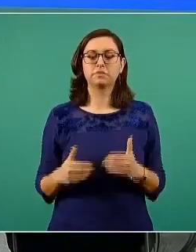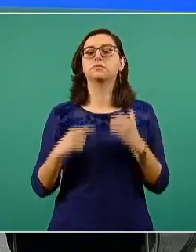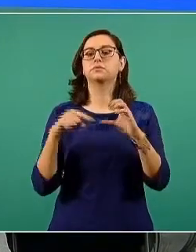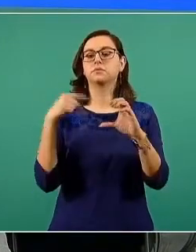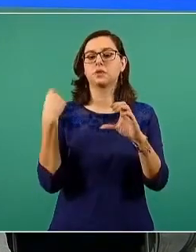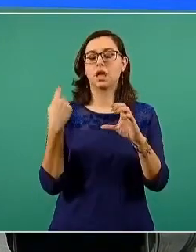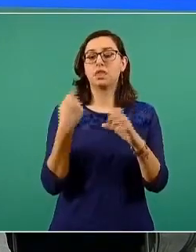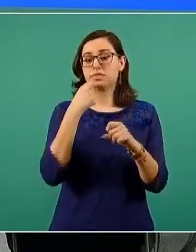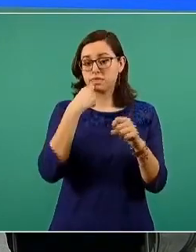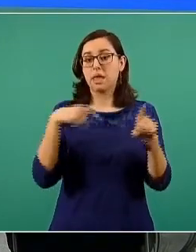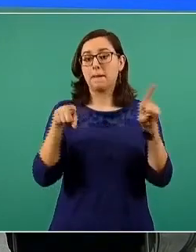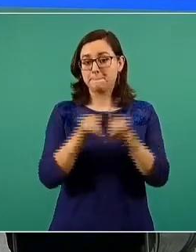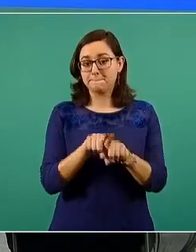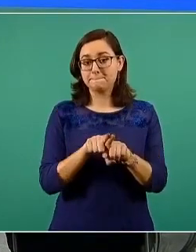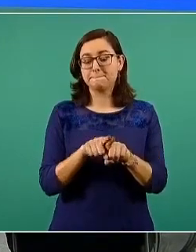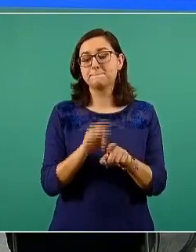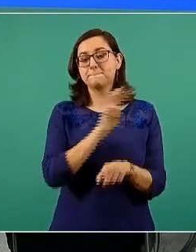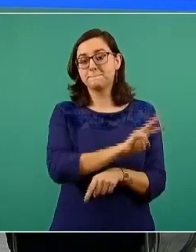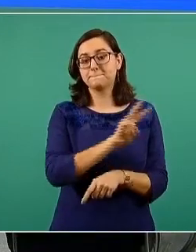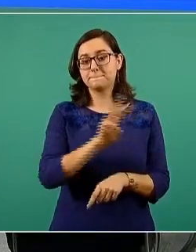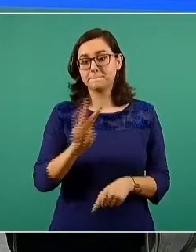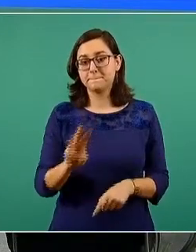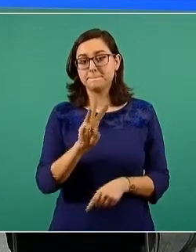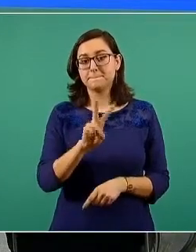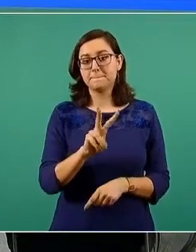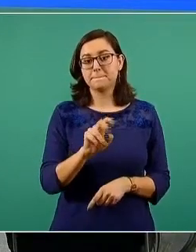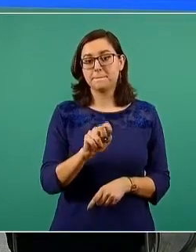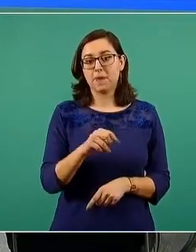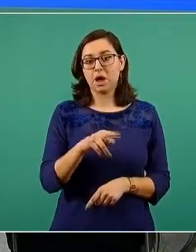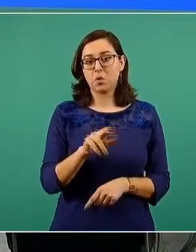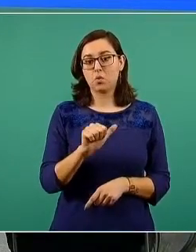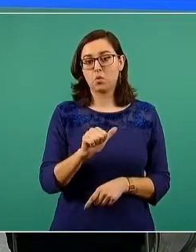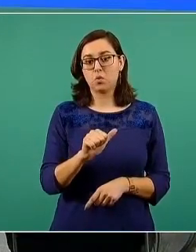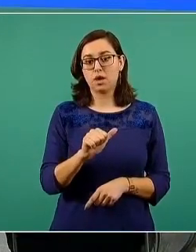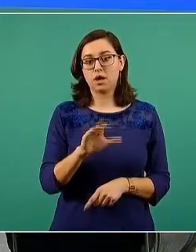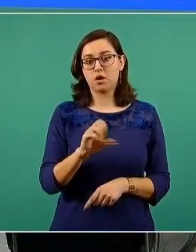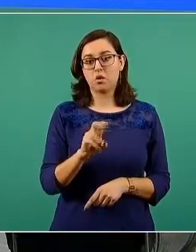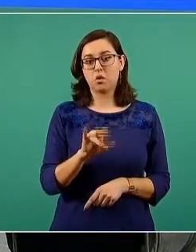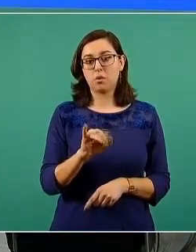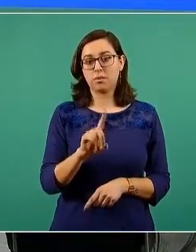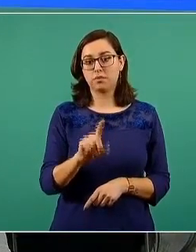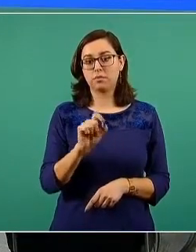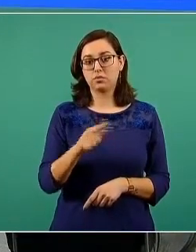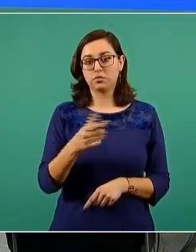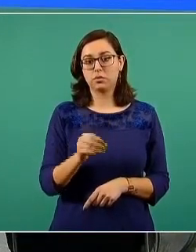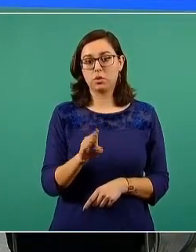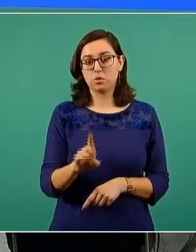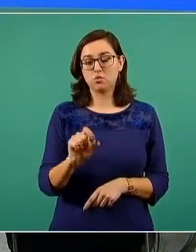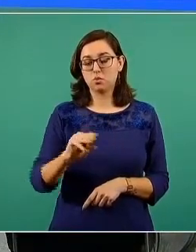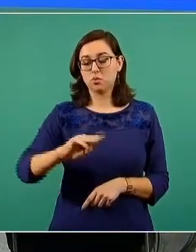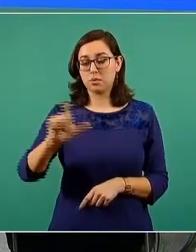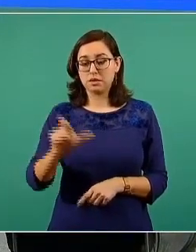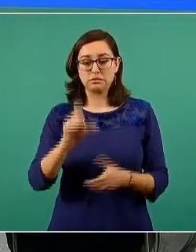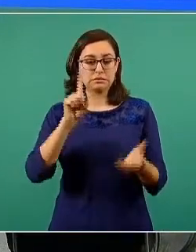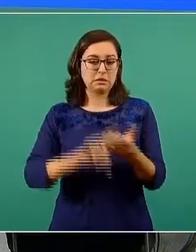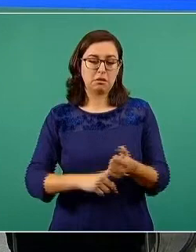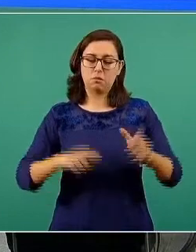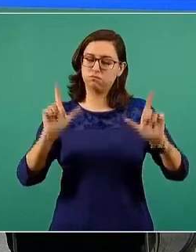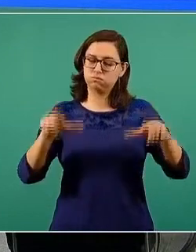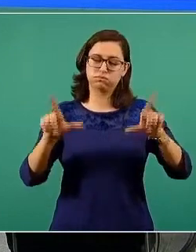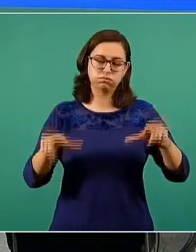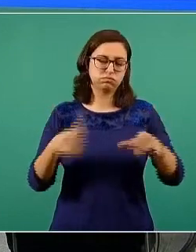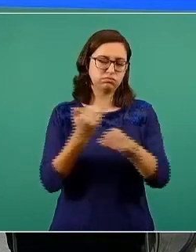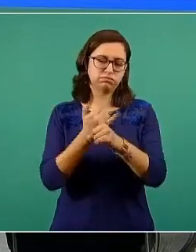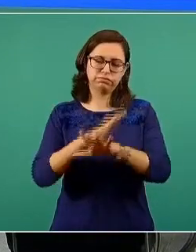el portal vacunacovid.gov.mx, donde viene un extenso repertorio de preguntas y respuestas relativas a